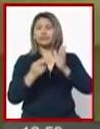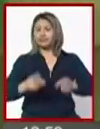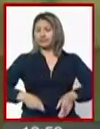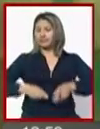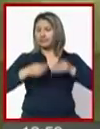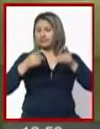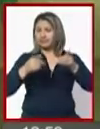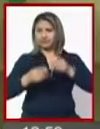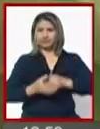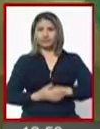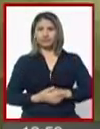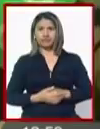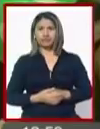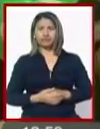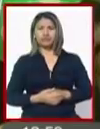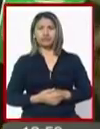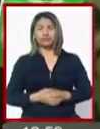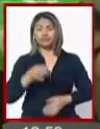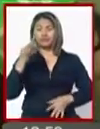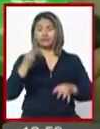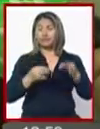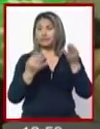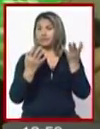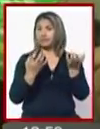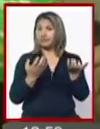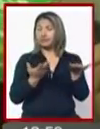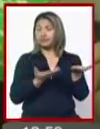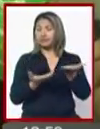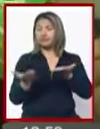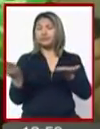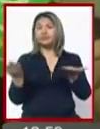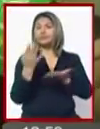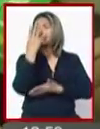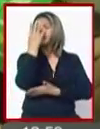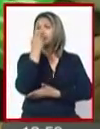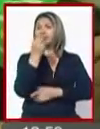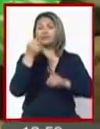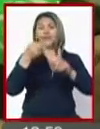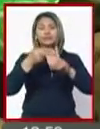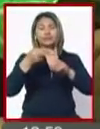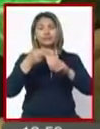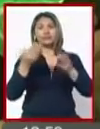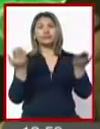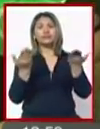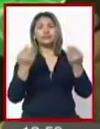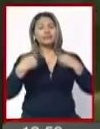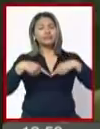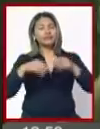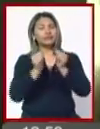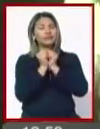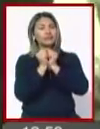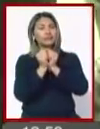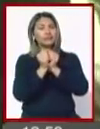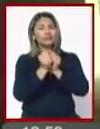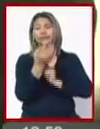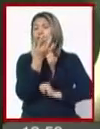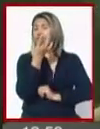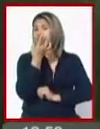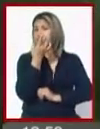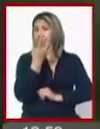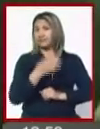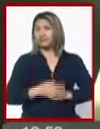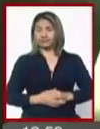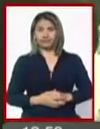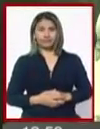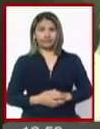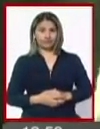denuncia. Sí, me dijo, no, si quiere yo lo llevo donde ella duerme, alojamiento. Me dijo, ya, pues vamos, le dije, estaba drogado, que